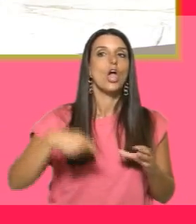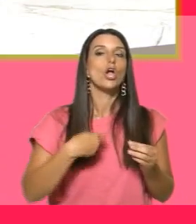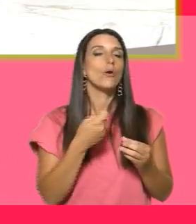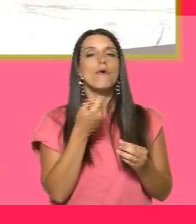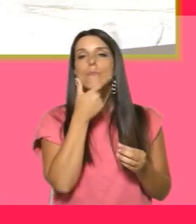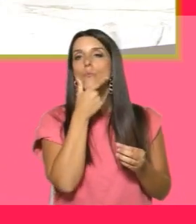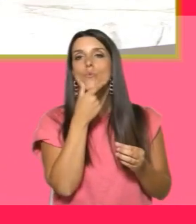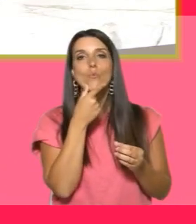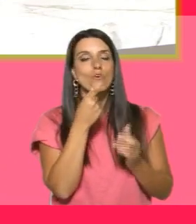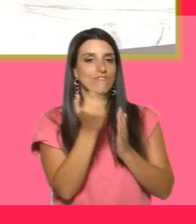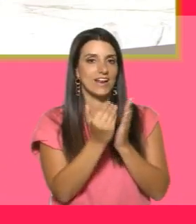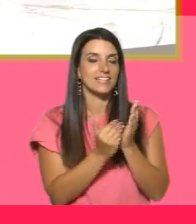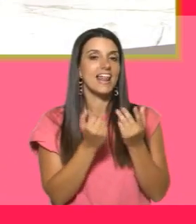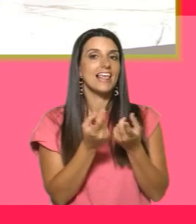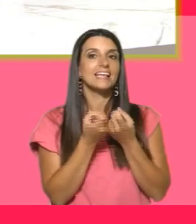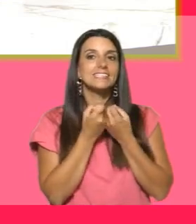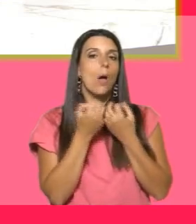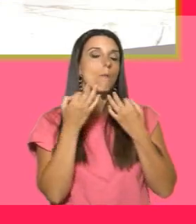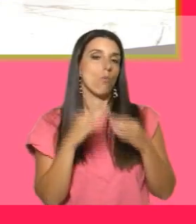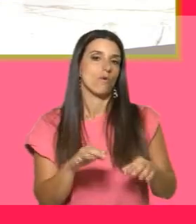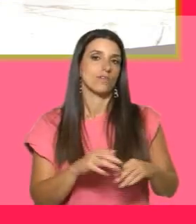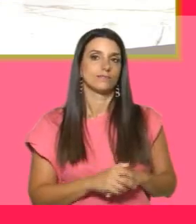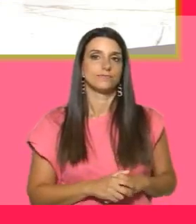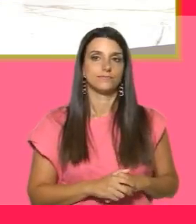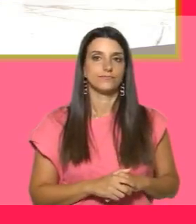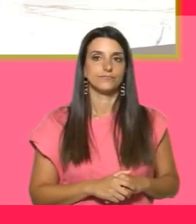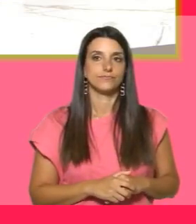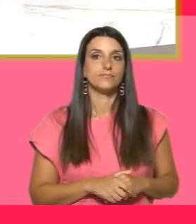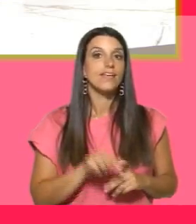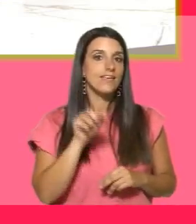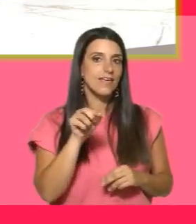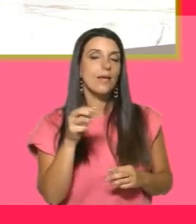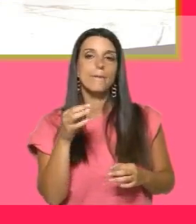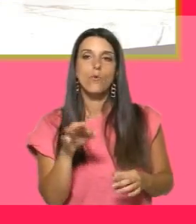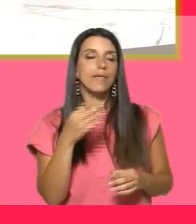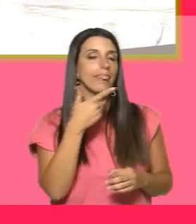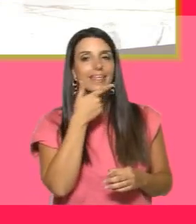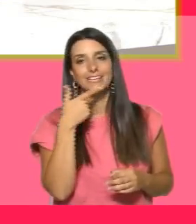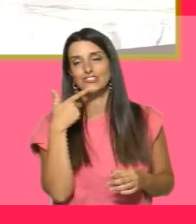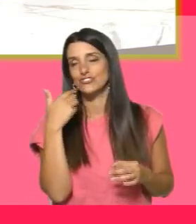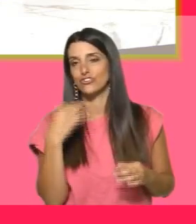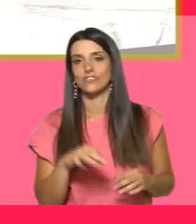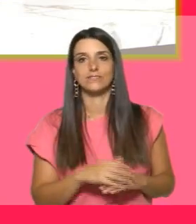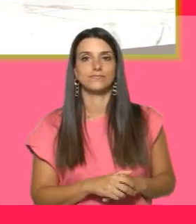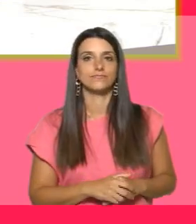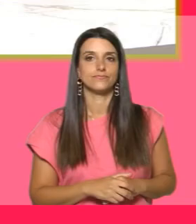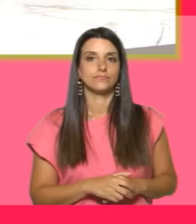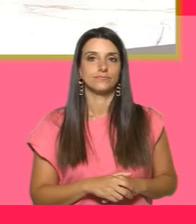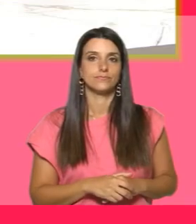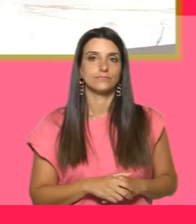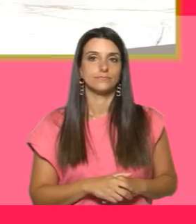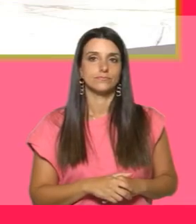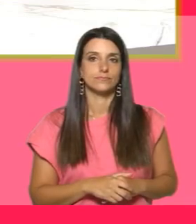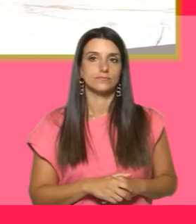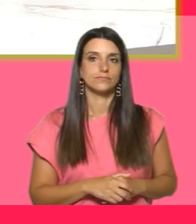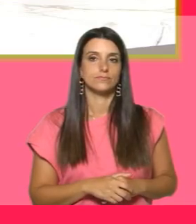fácil de budín, lo que necesitas es que sea una buena receta. Y esta lo es, te va a quedar deliciosa. Mira, acá vamos